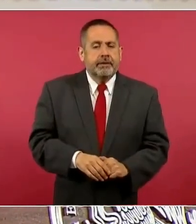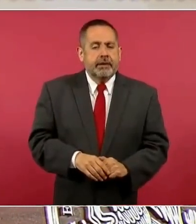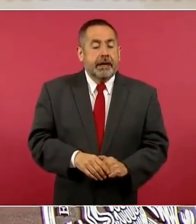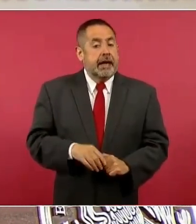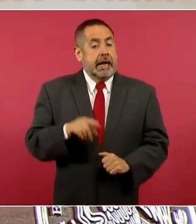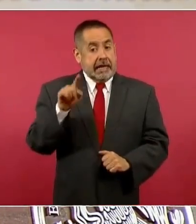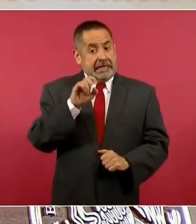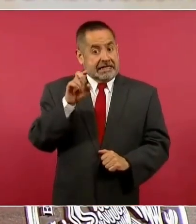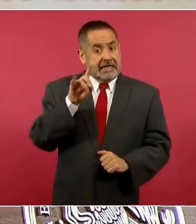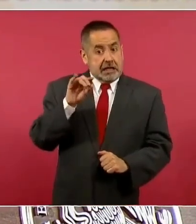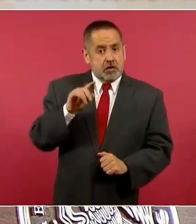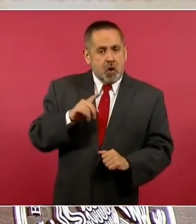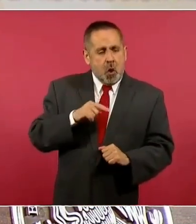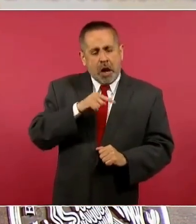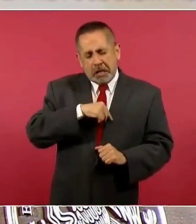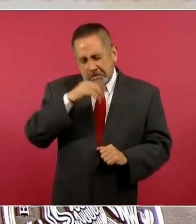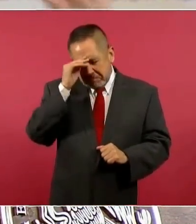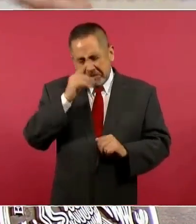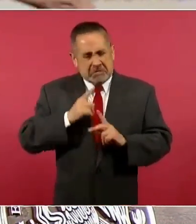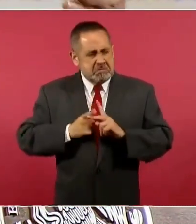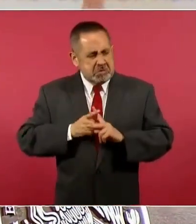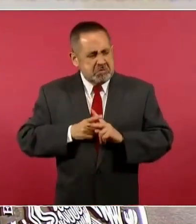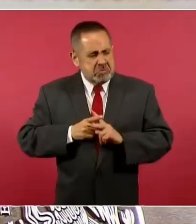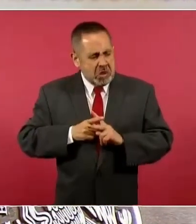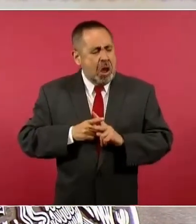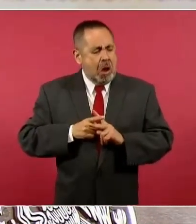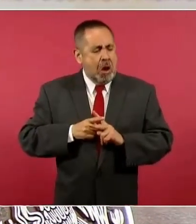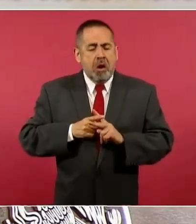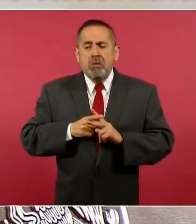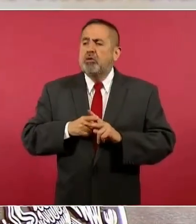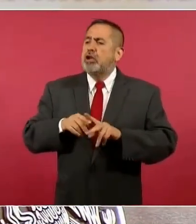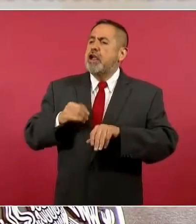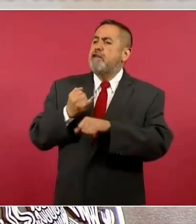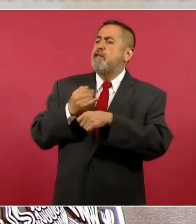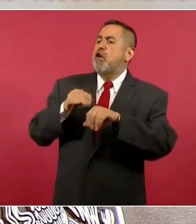calculó y lo dio a conocer en su informe